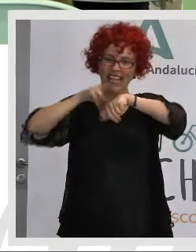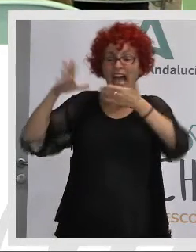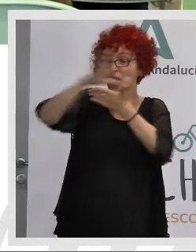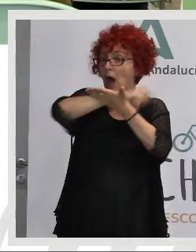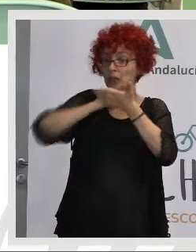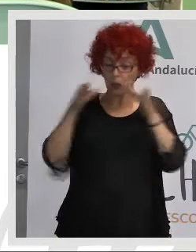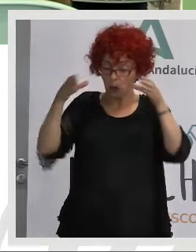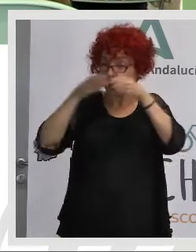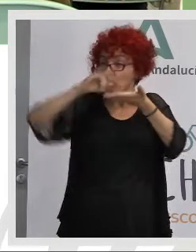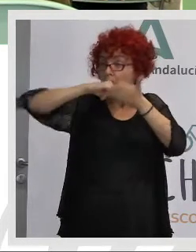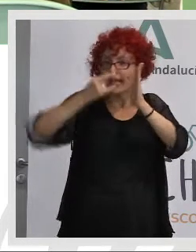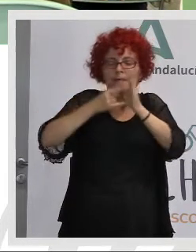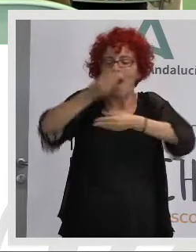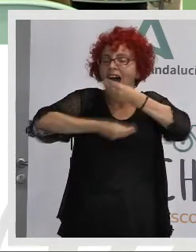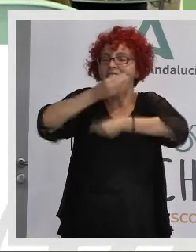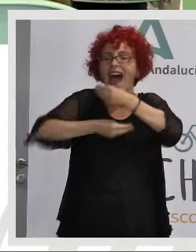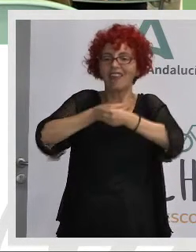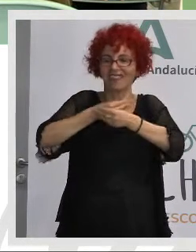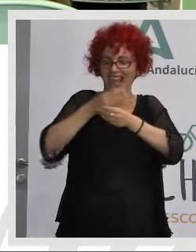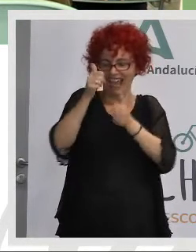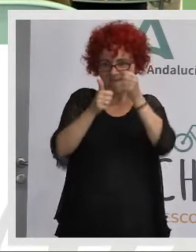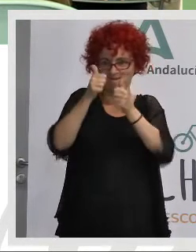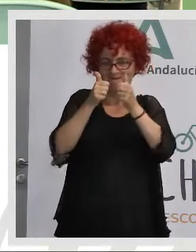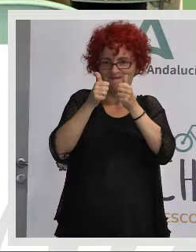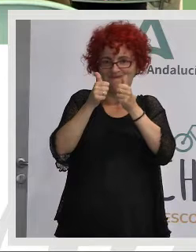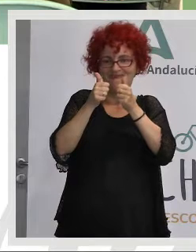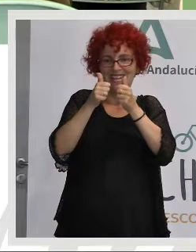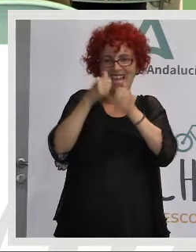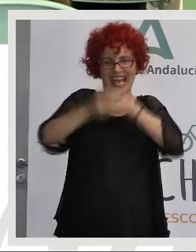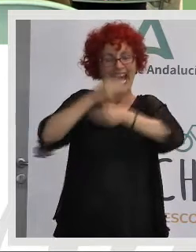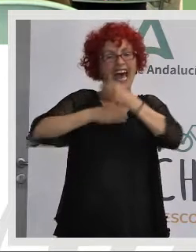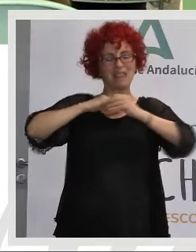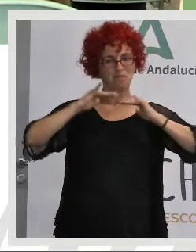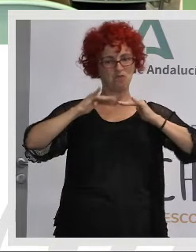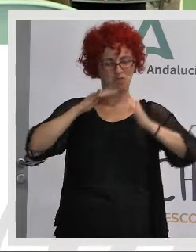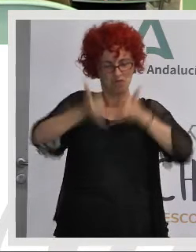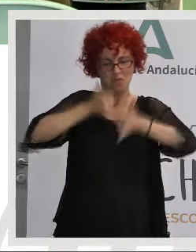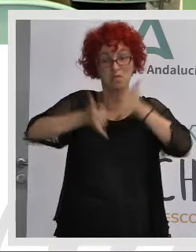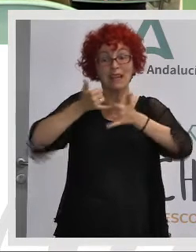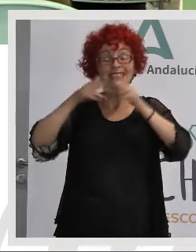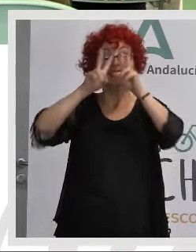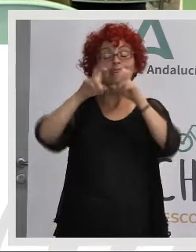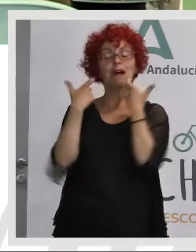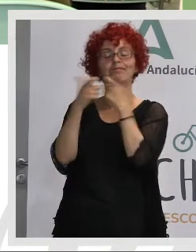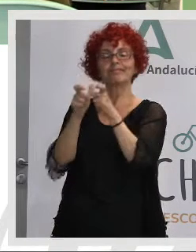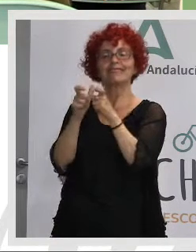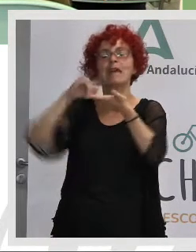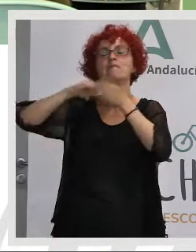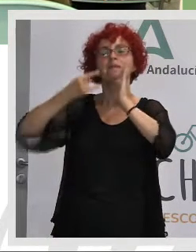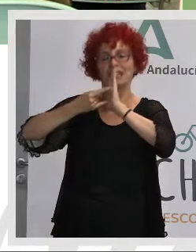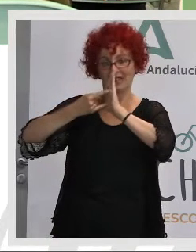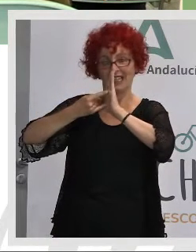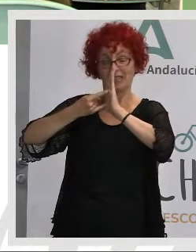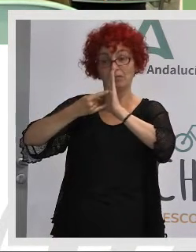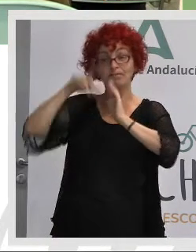equipo de la delegación, concretamente del equipo de planificación, a Eloisa y a Manu,